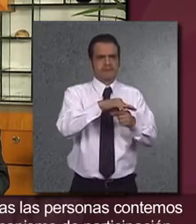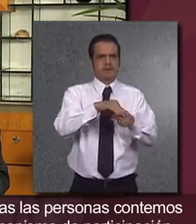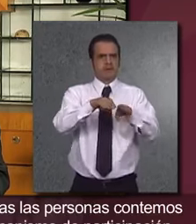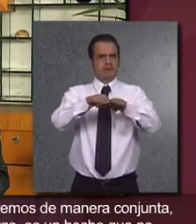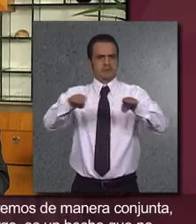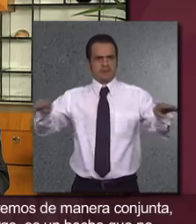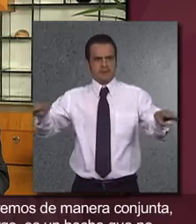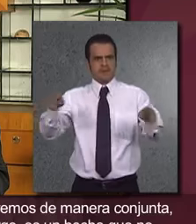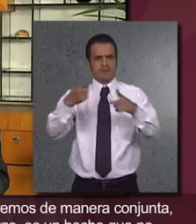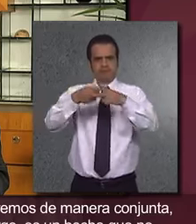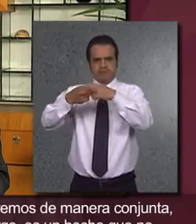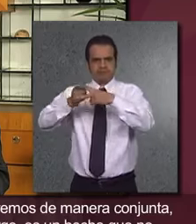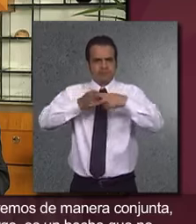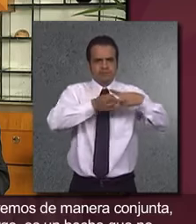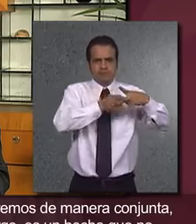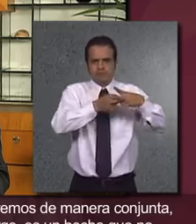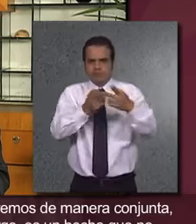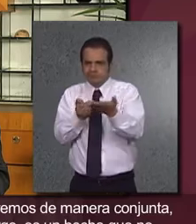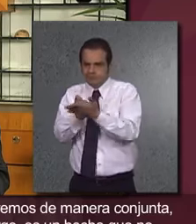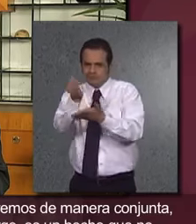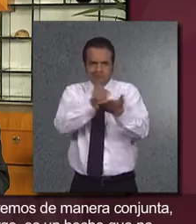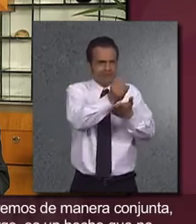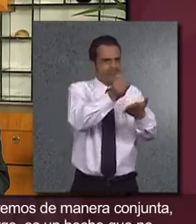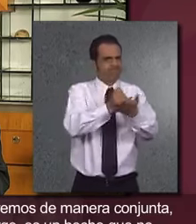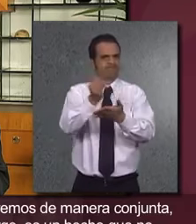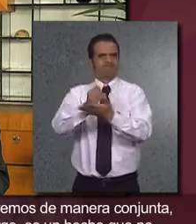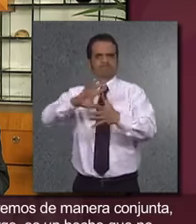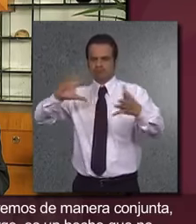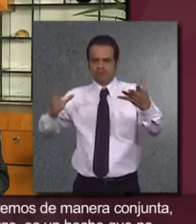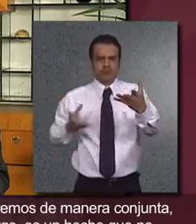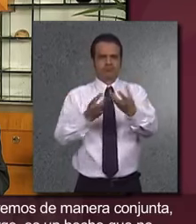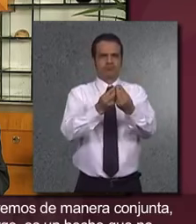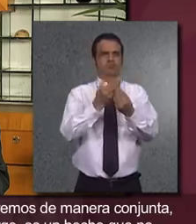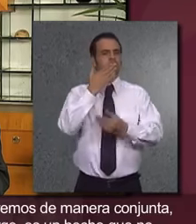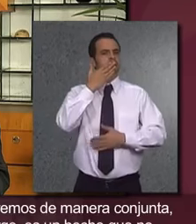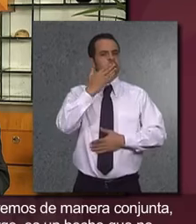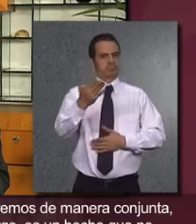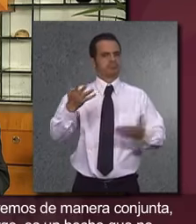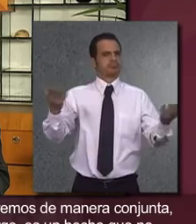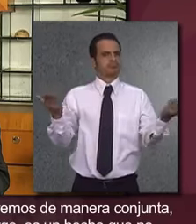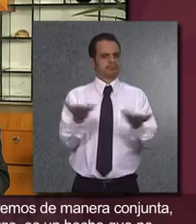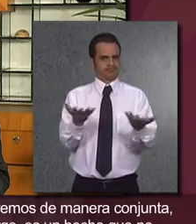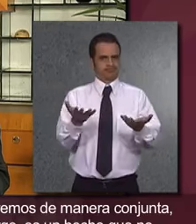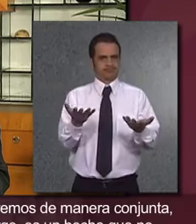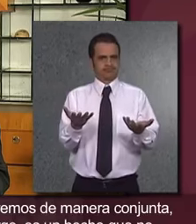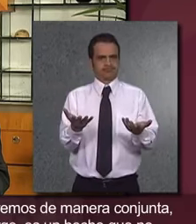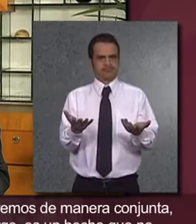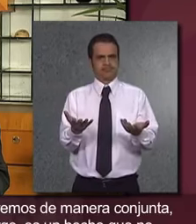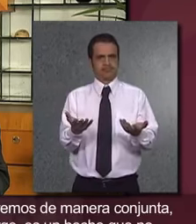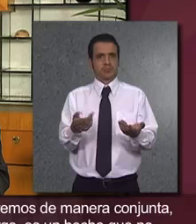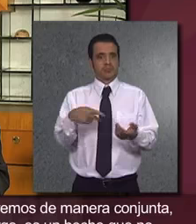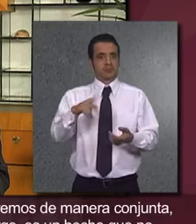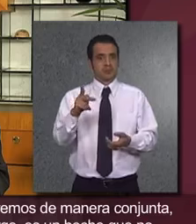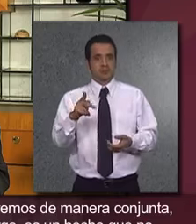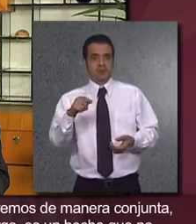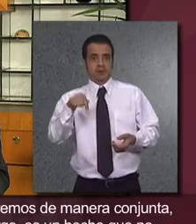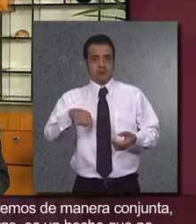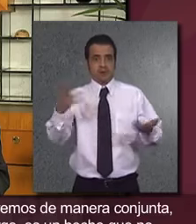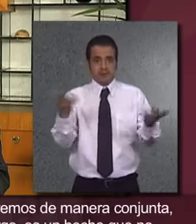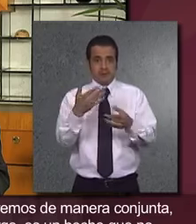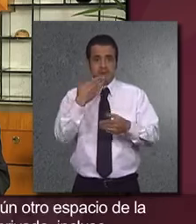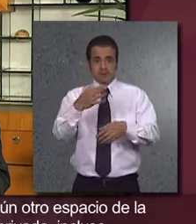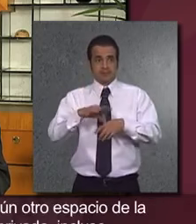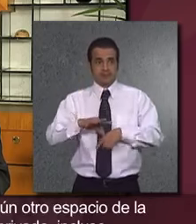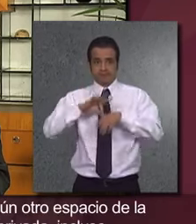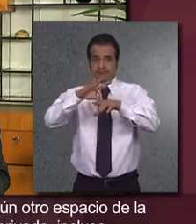de participación, de decisión de lo que queremos de manera conjunta, y este hecho, sin embargo, es